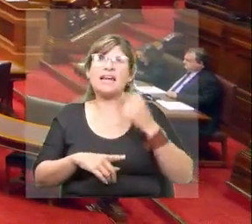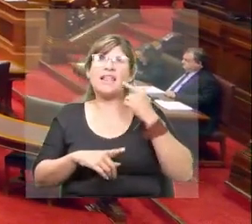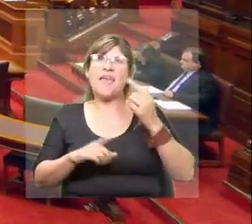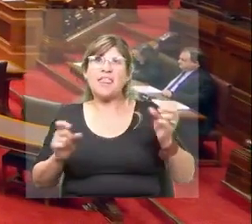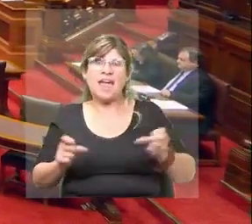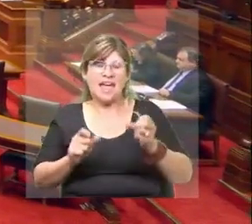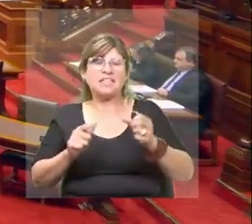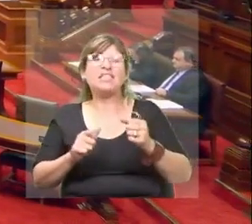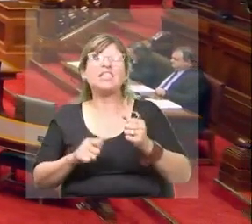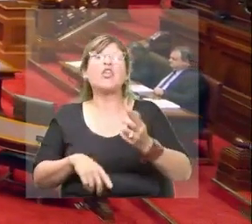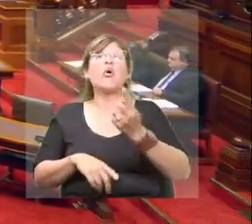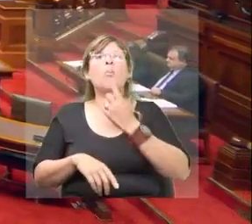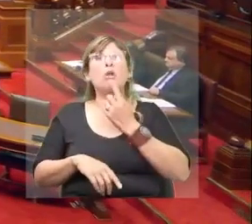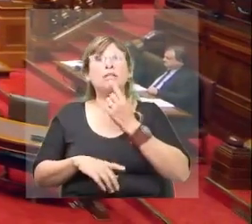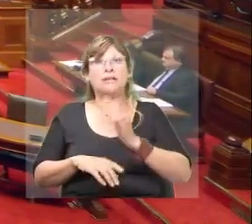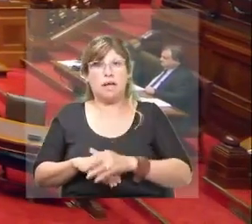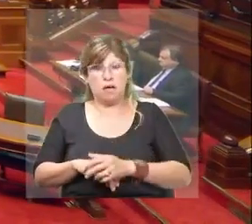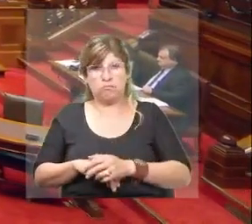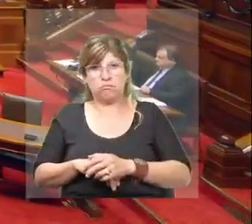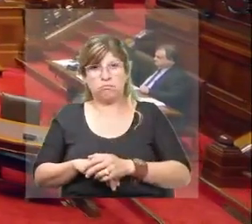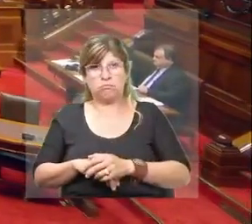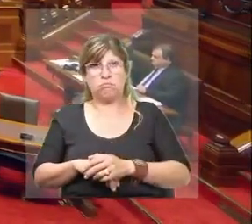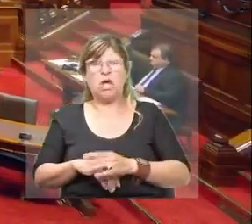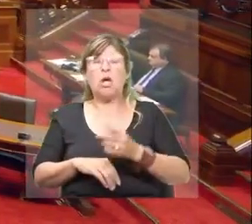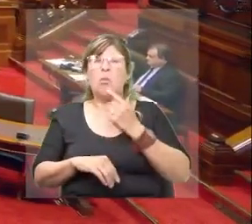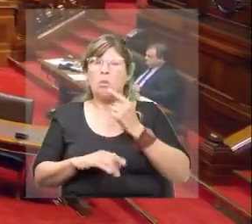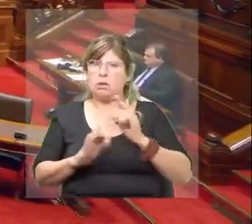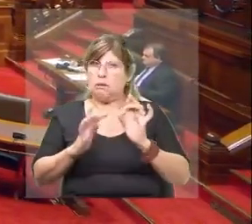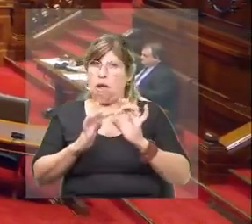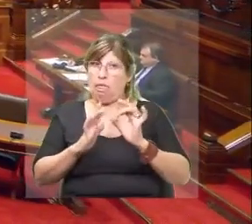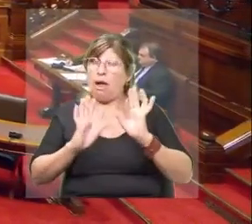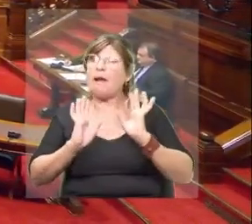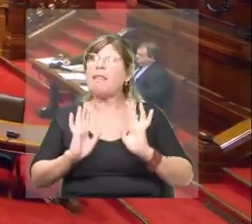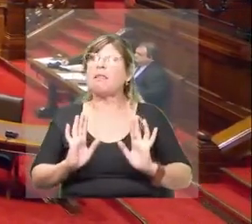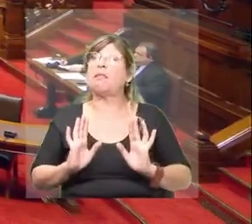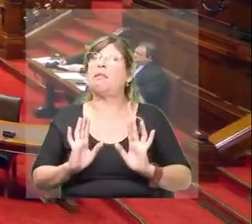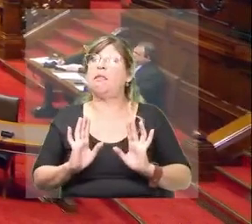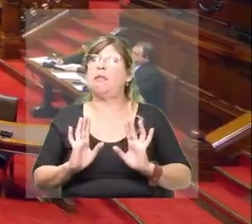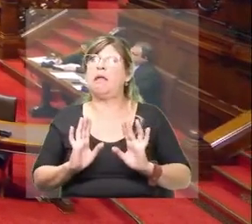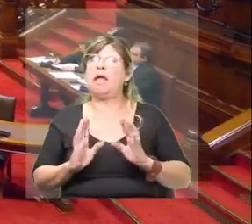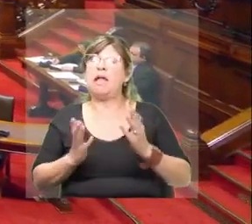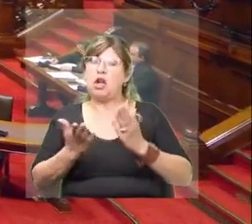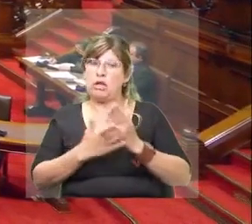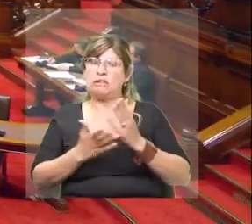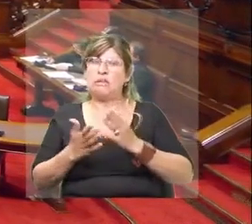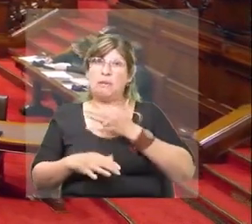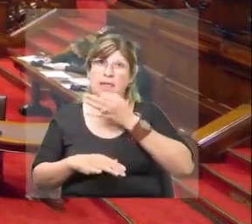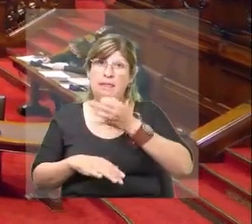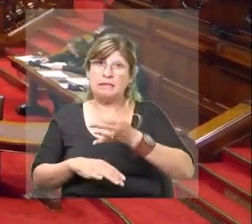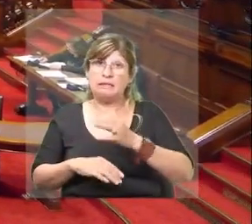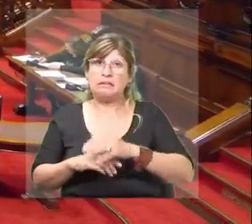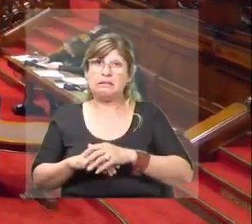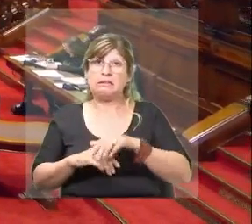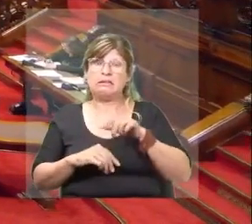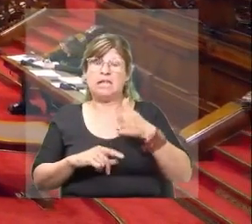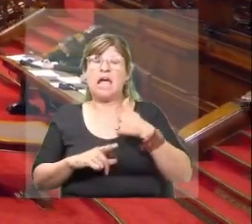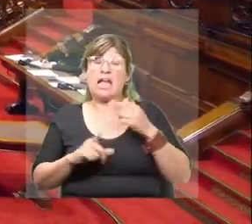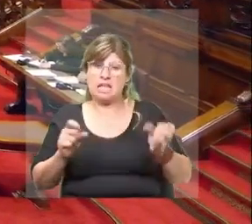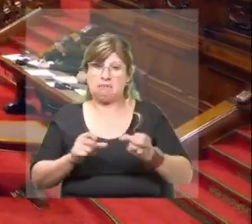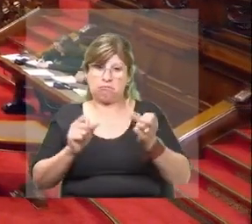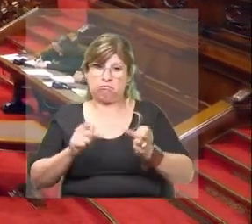política. Política por lo alto, que era lo que él pregonaba y llevaba a la